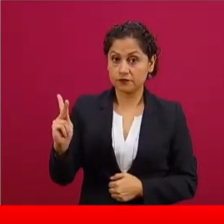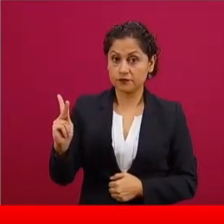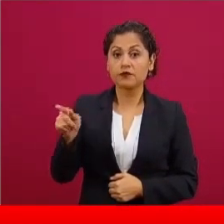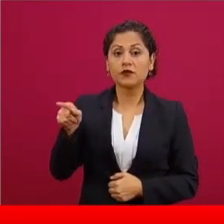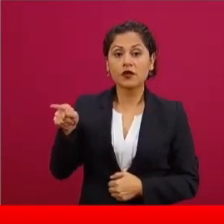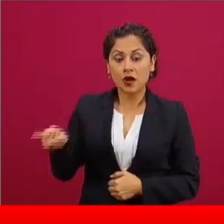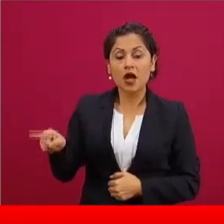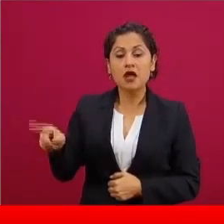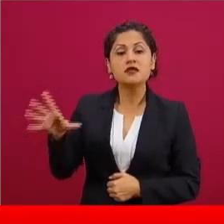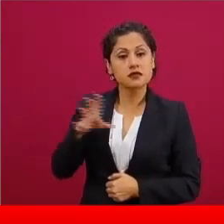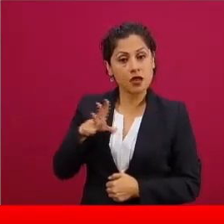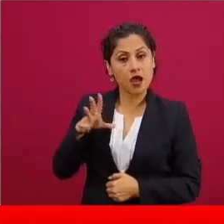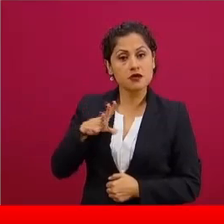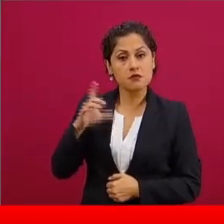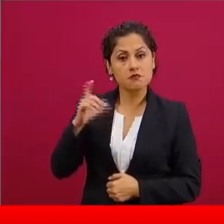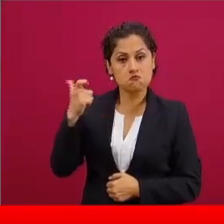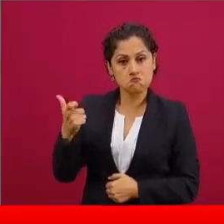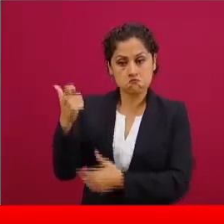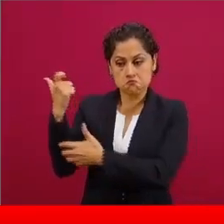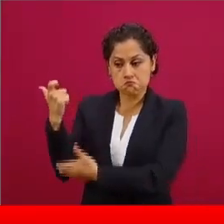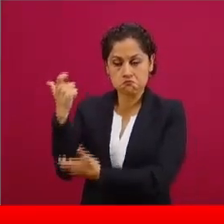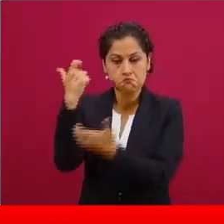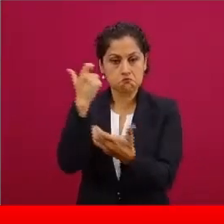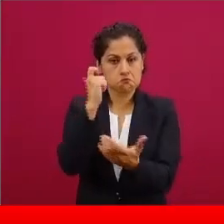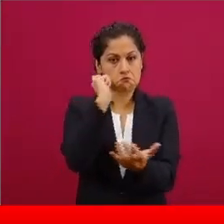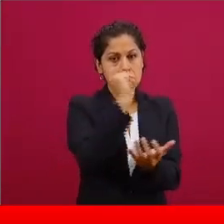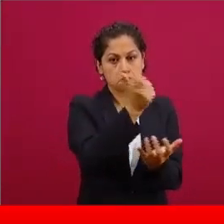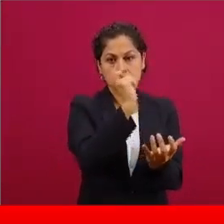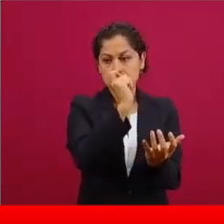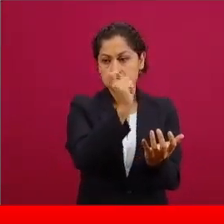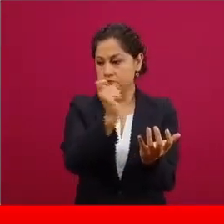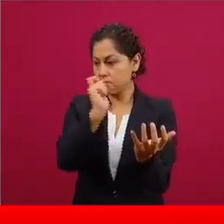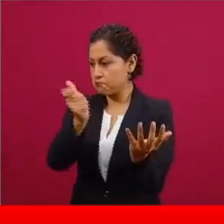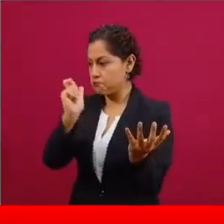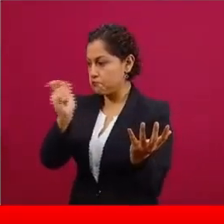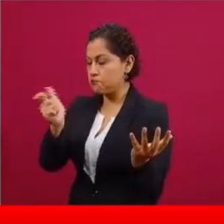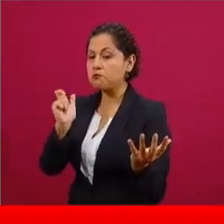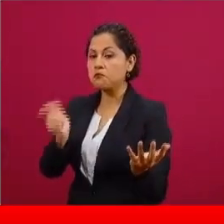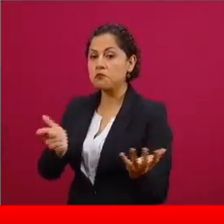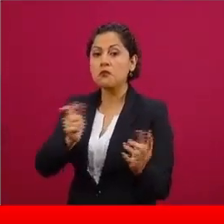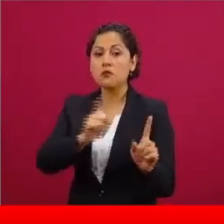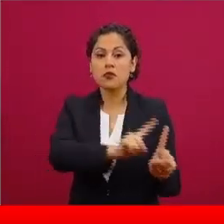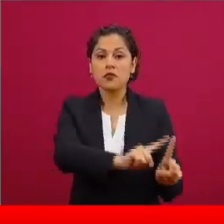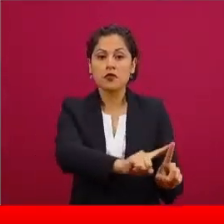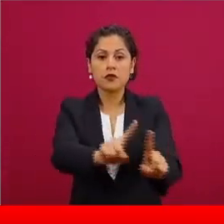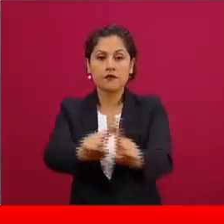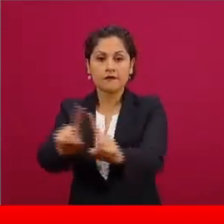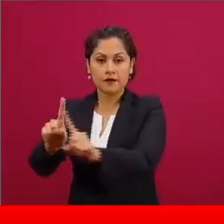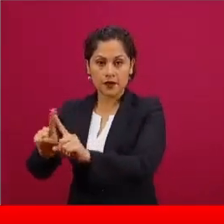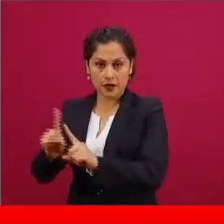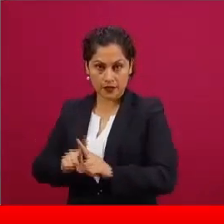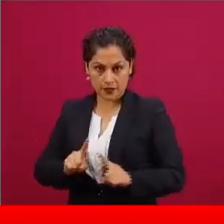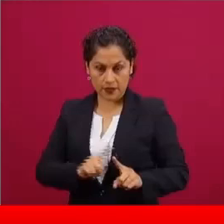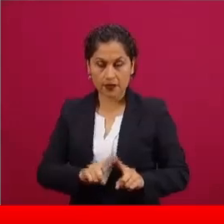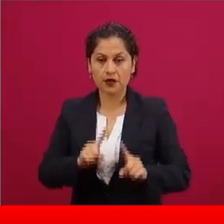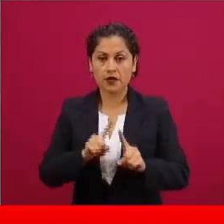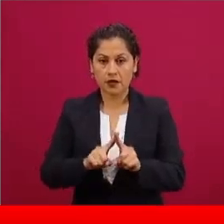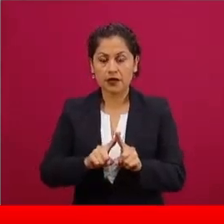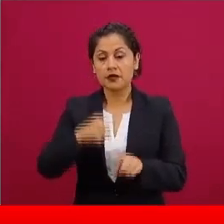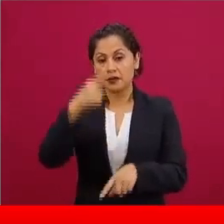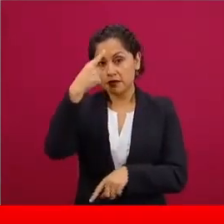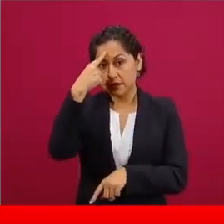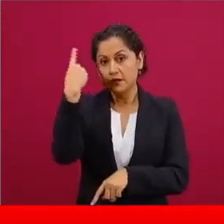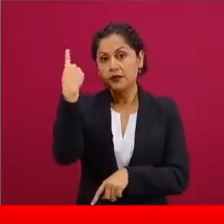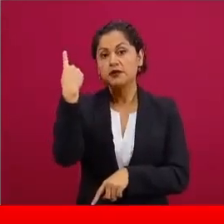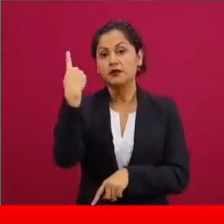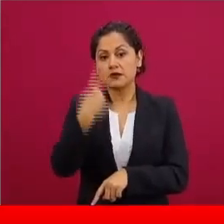necesarios para cumplir cabalmente con la entrega de participaciones